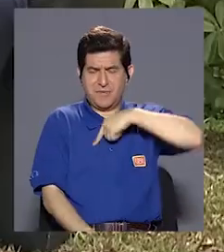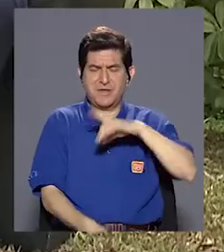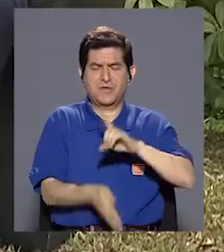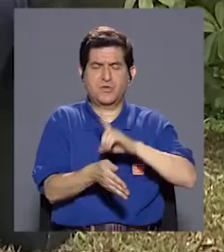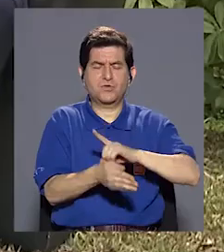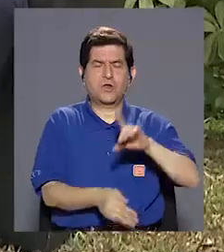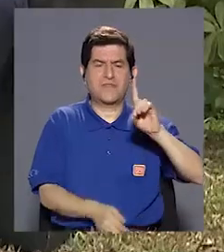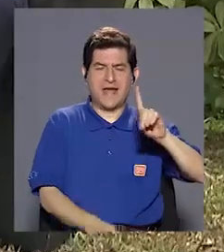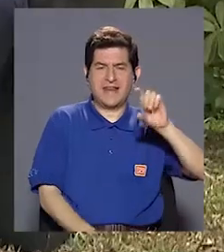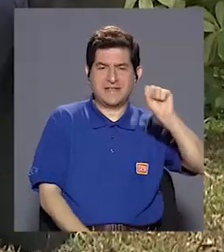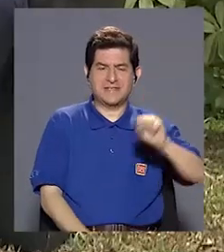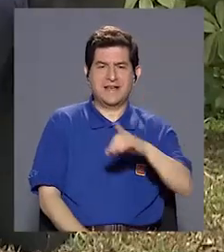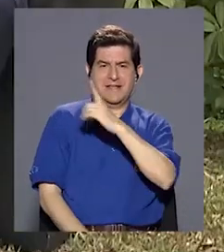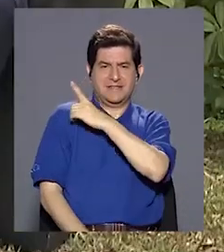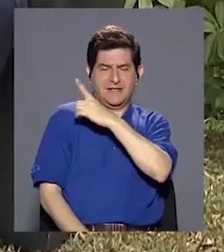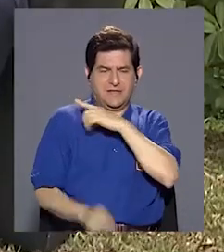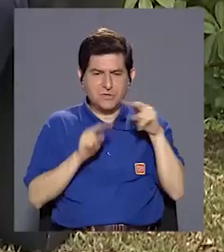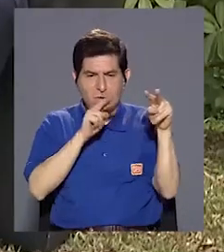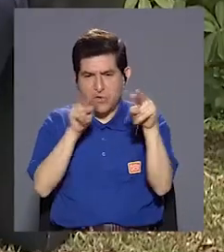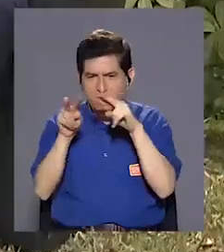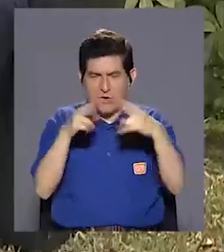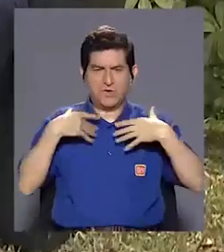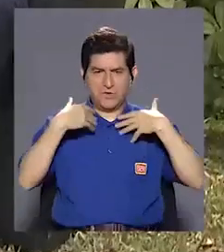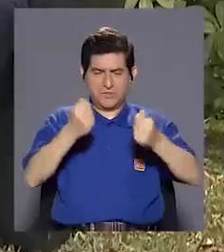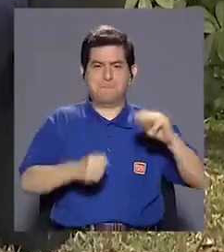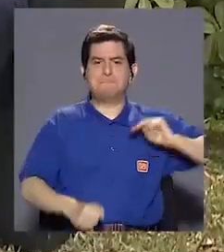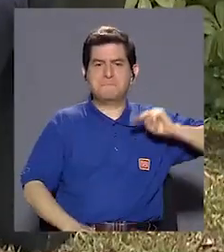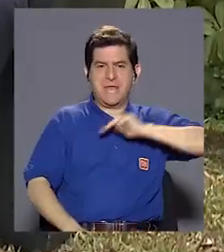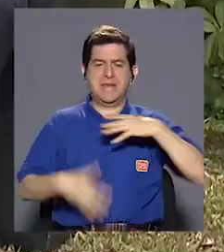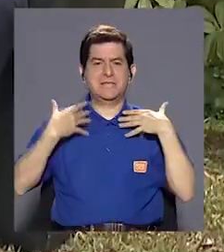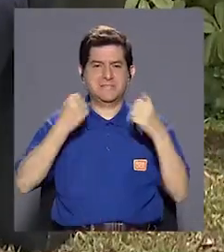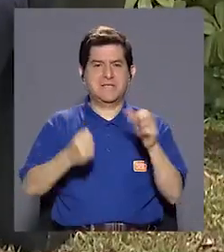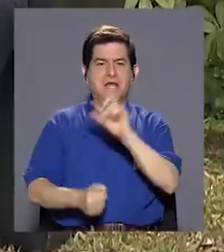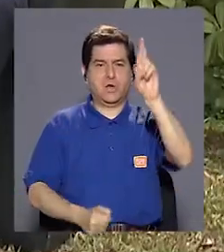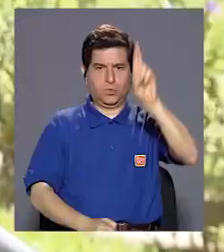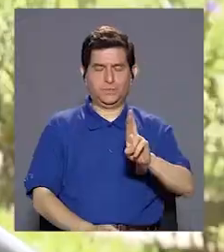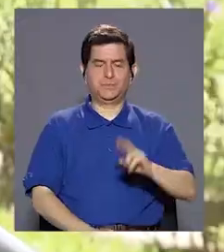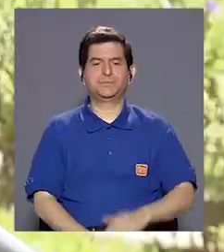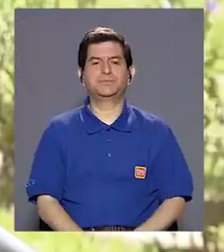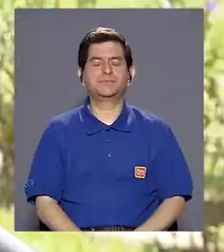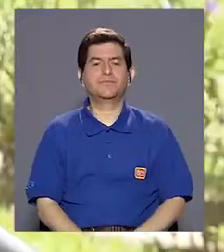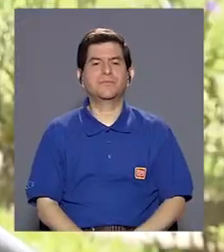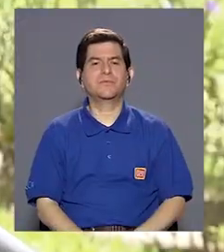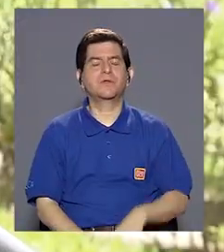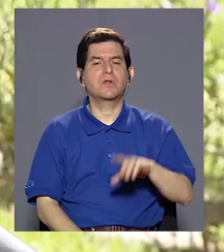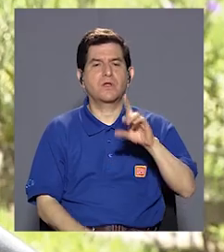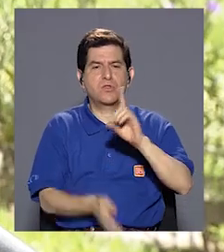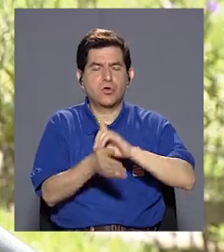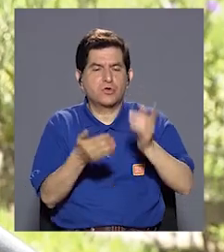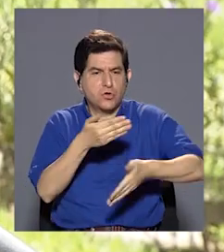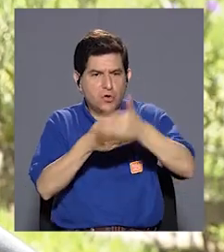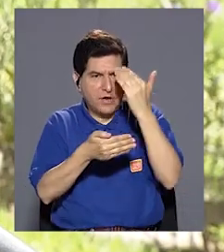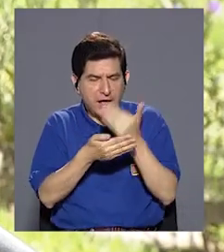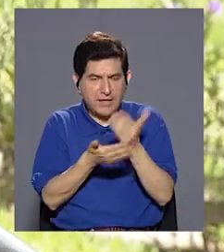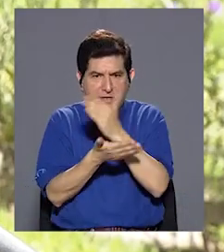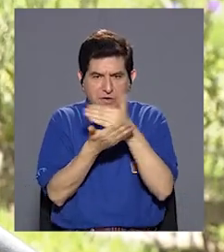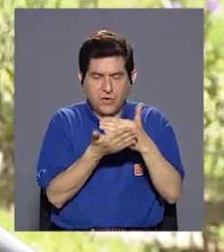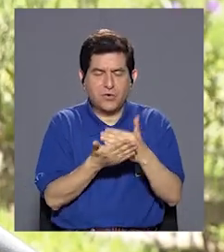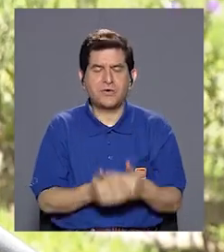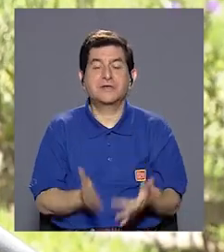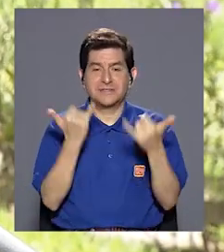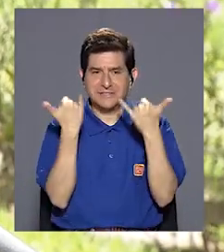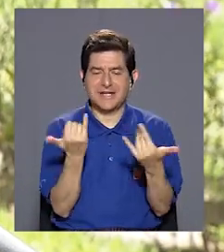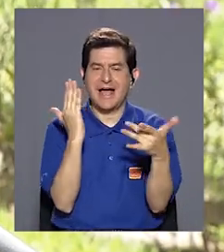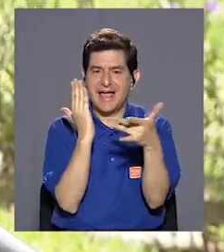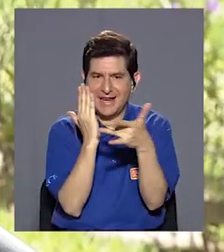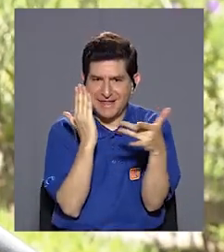el doctor Daniel Salas, director de Vigilancia de la Salud del Ministerio de Salud de Costa Rica. Doctor, quedamos en el bloque anterior en la parte